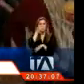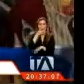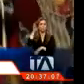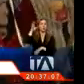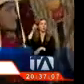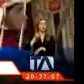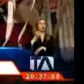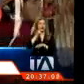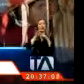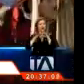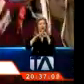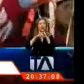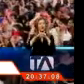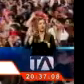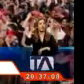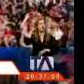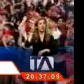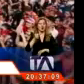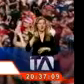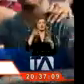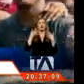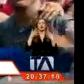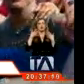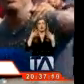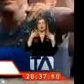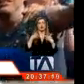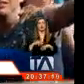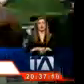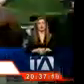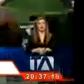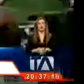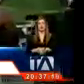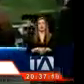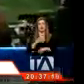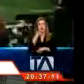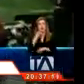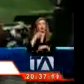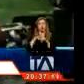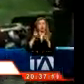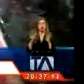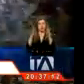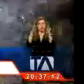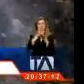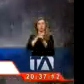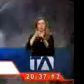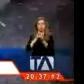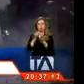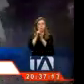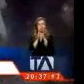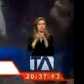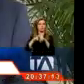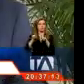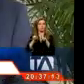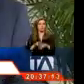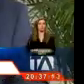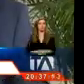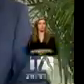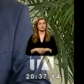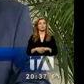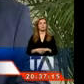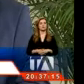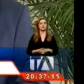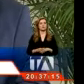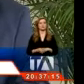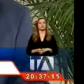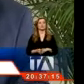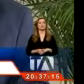Cuenca, Guaranda, Guayaquil y Manta se han programado shows artísticos, desfiles y hasta festivales gastronómicos a lo largo del Asueto. Tenemos